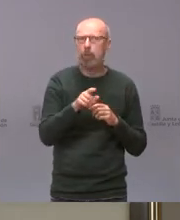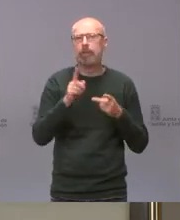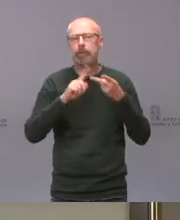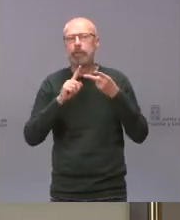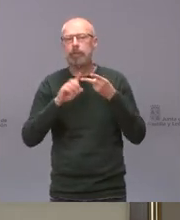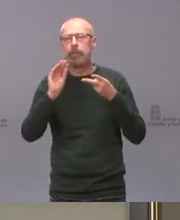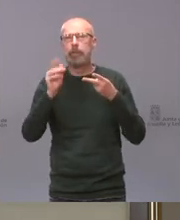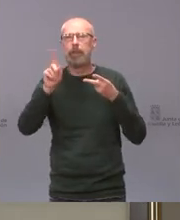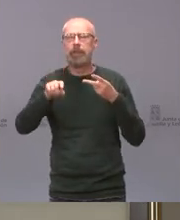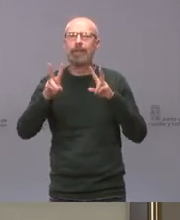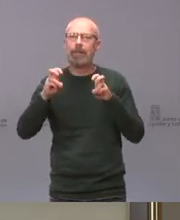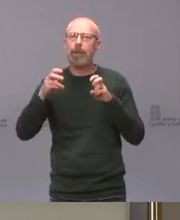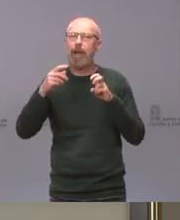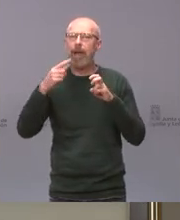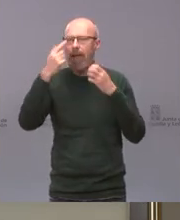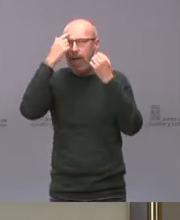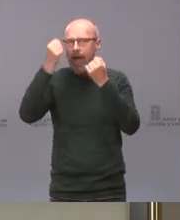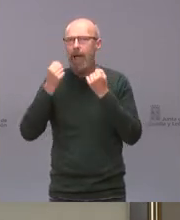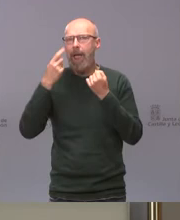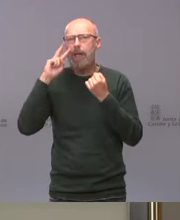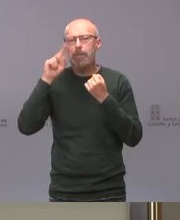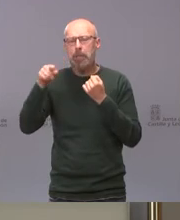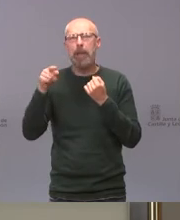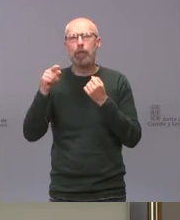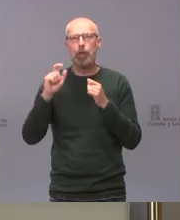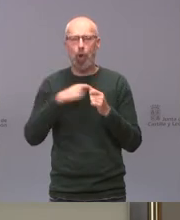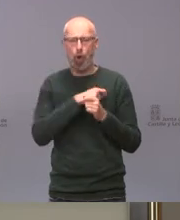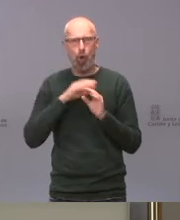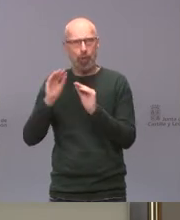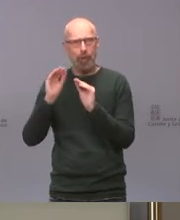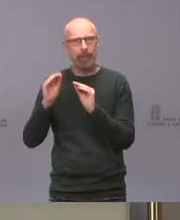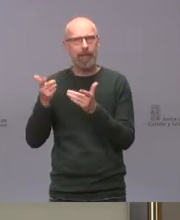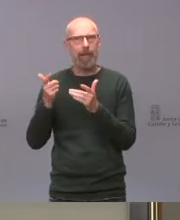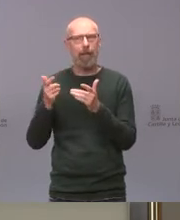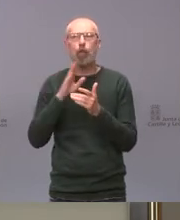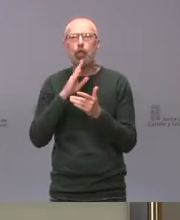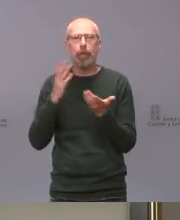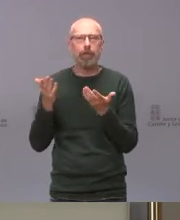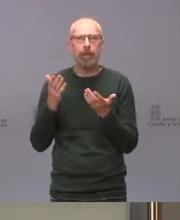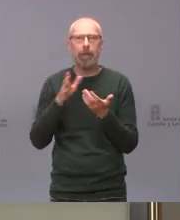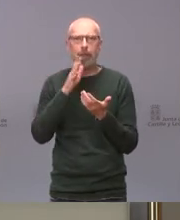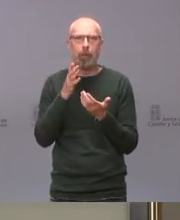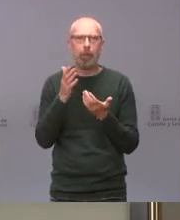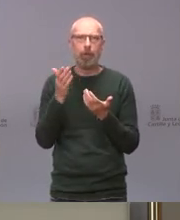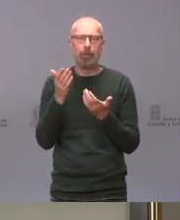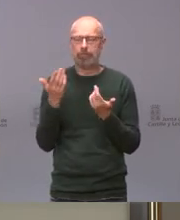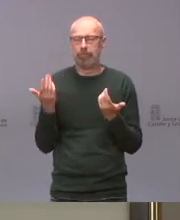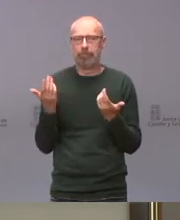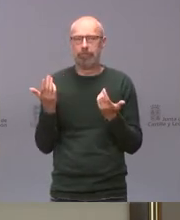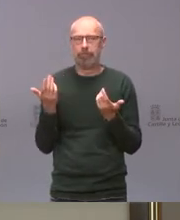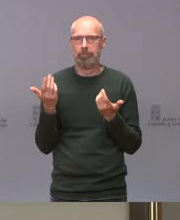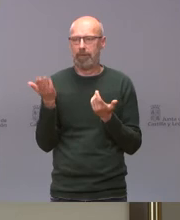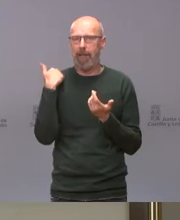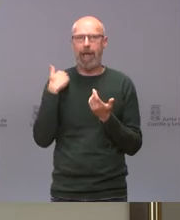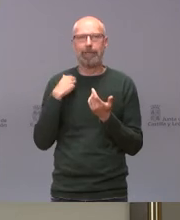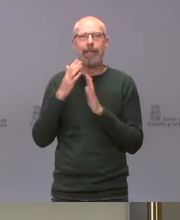poco los expertos. Este comité de expertos que al principio pues prácticamente no se movía un papel sin preguntarle y que ahora pues hemos dejado